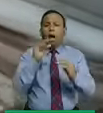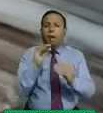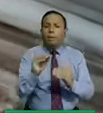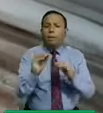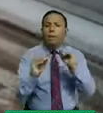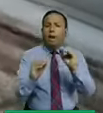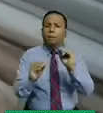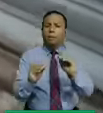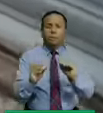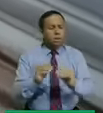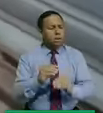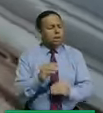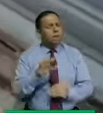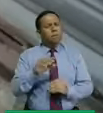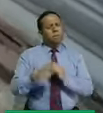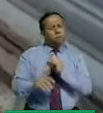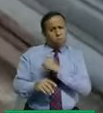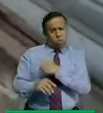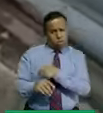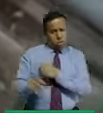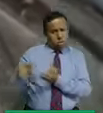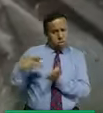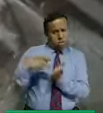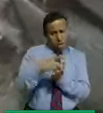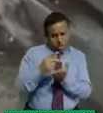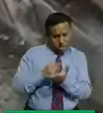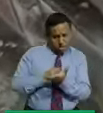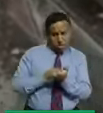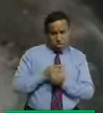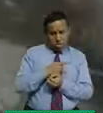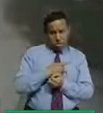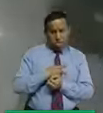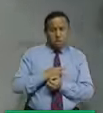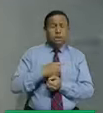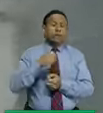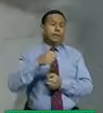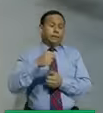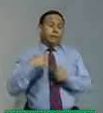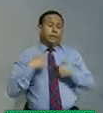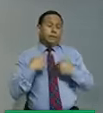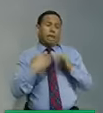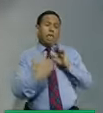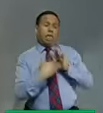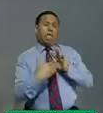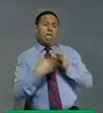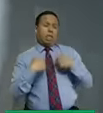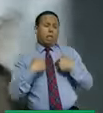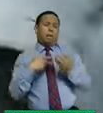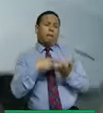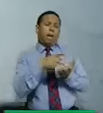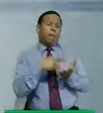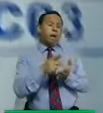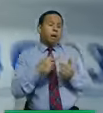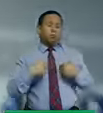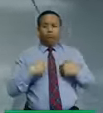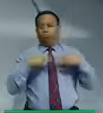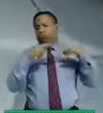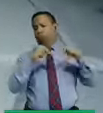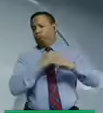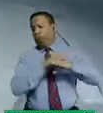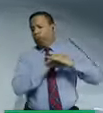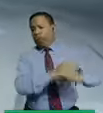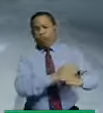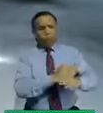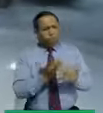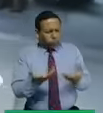exigían pagar cierta cantidad de dinero? Así es, amigo, nos exigían sí pagar cierta cantidad de dinero y nosotros nos negamos en vista de cómo